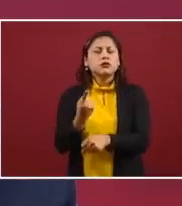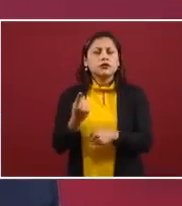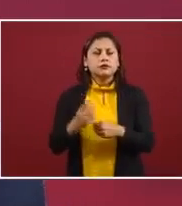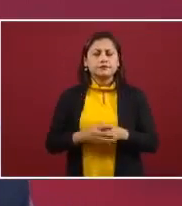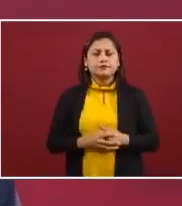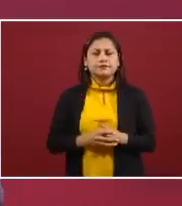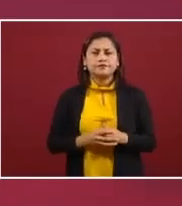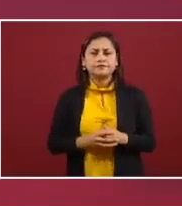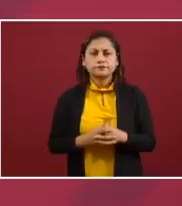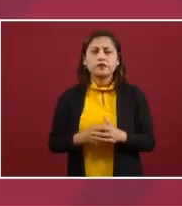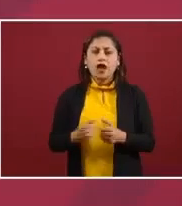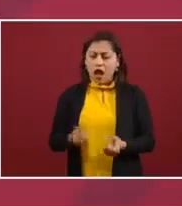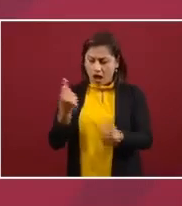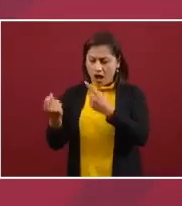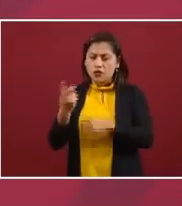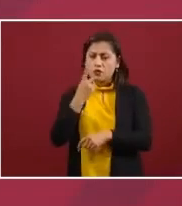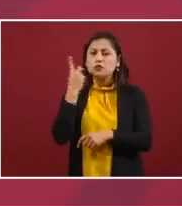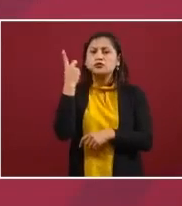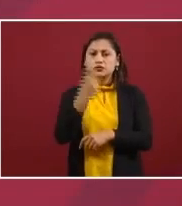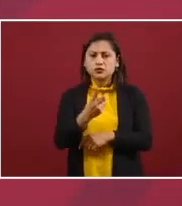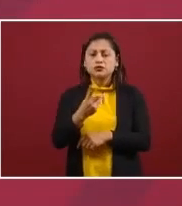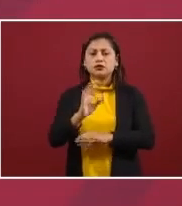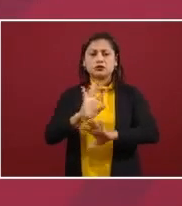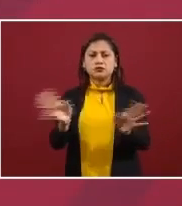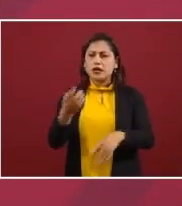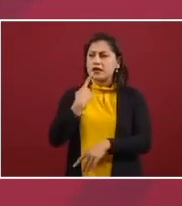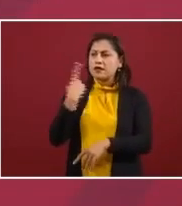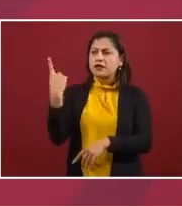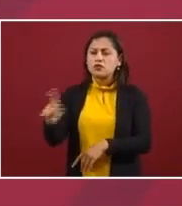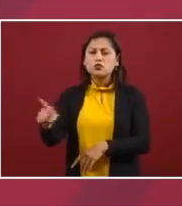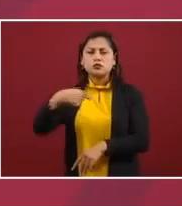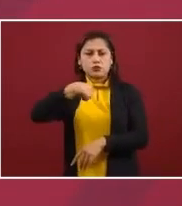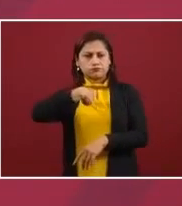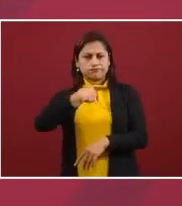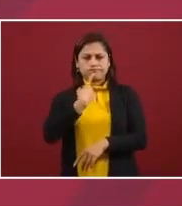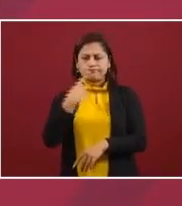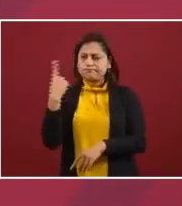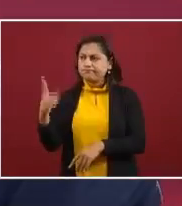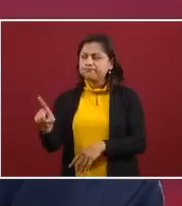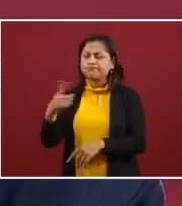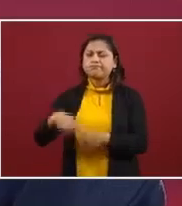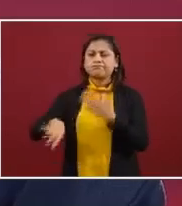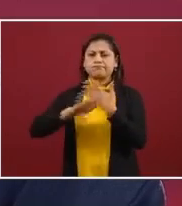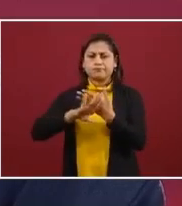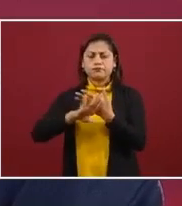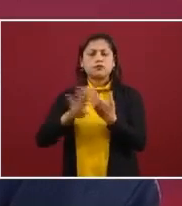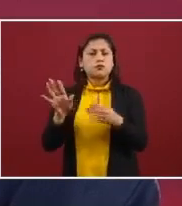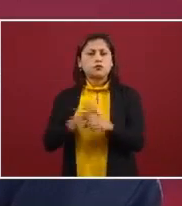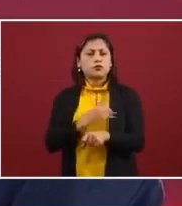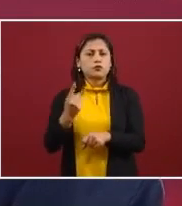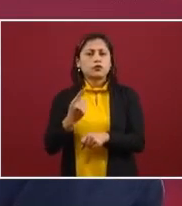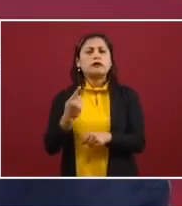decisión tomada por el Gabinete de Seguridad Federal de liberar a Ovidio Guzmán y suspender el operativo para evitar una masacre en la